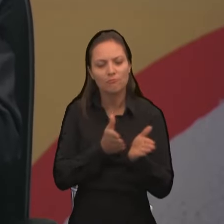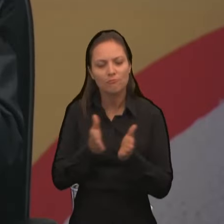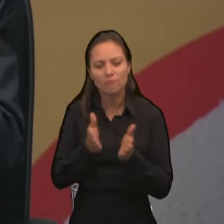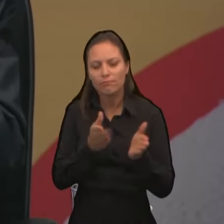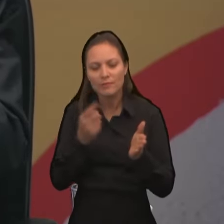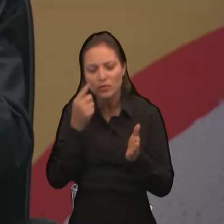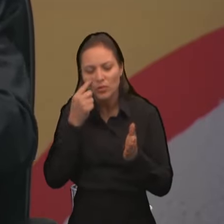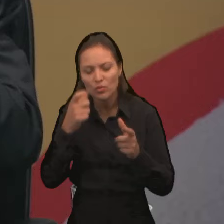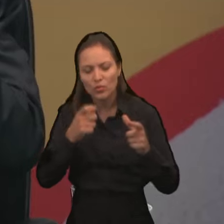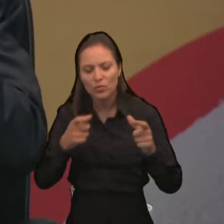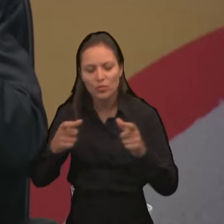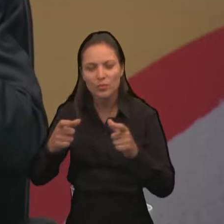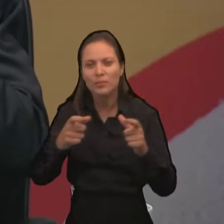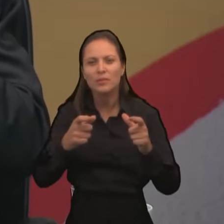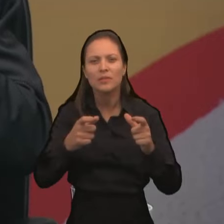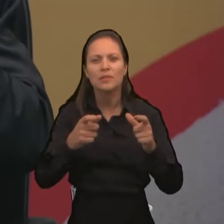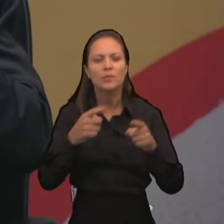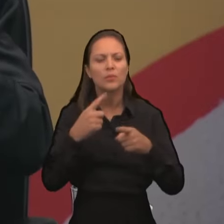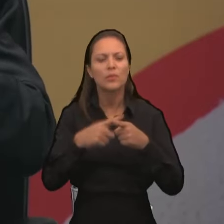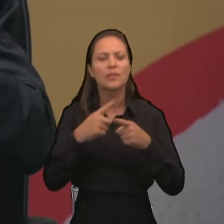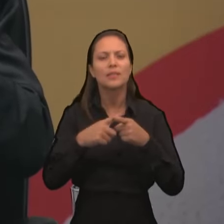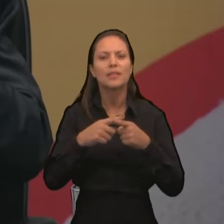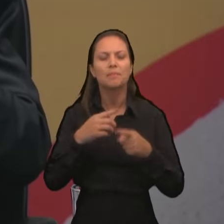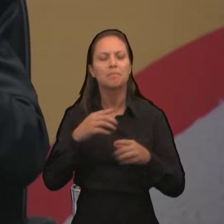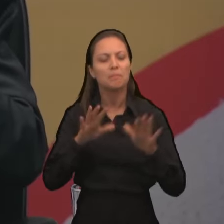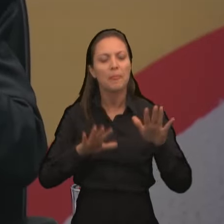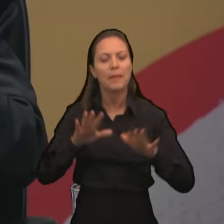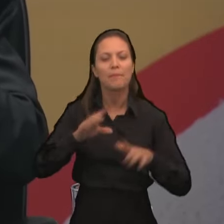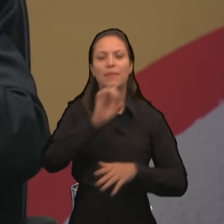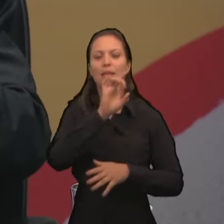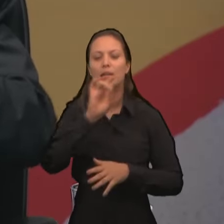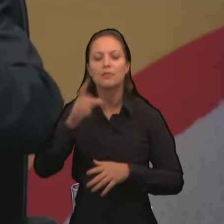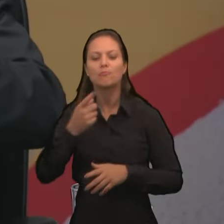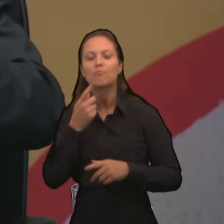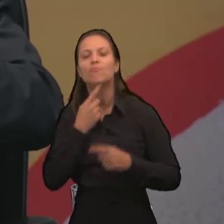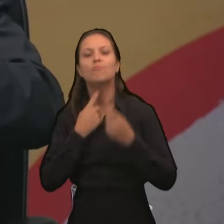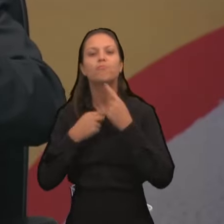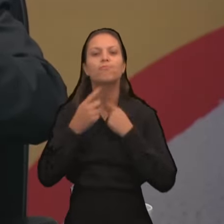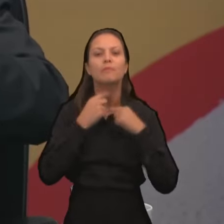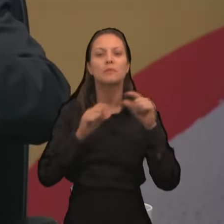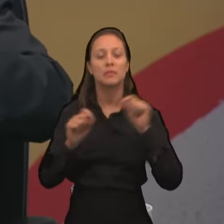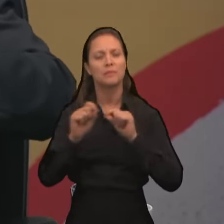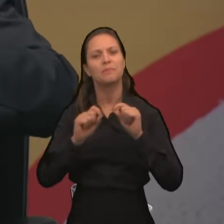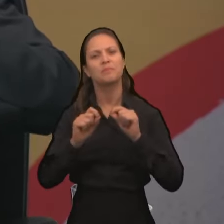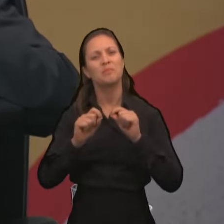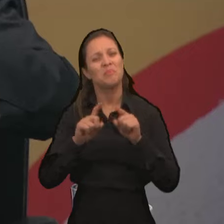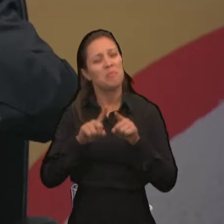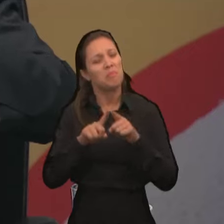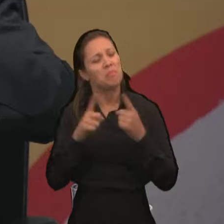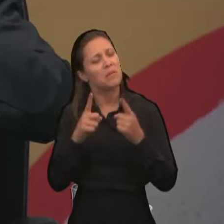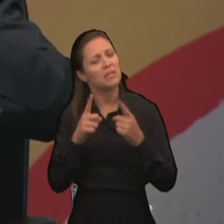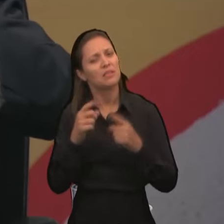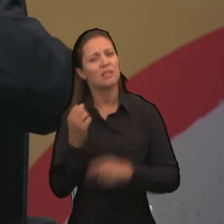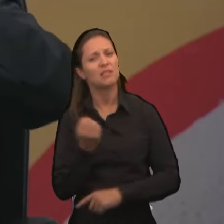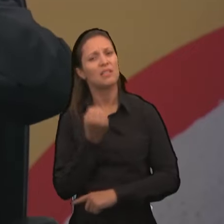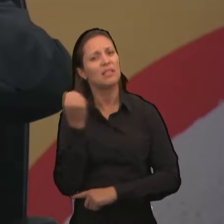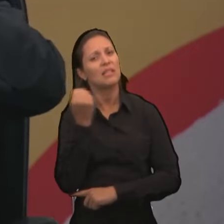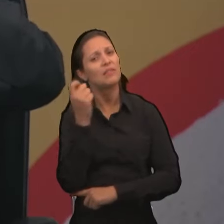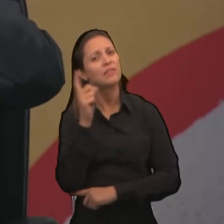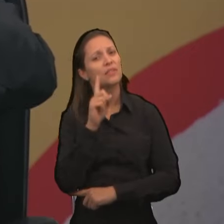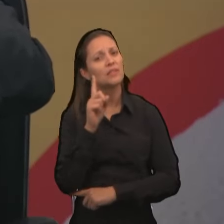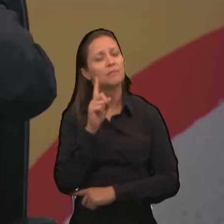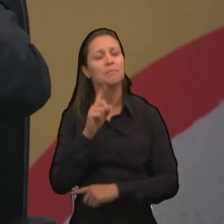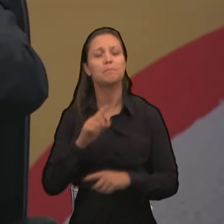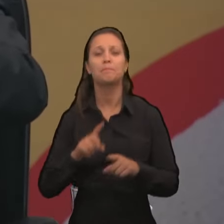dirige las publicidades y las noticias de acuerdo al interés individual de cada uno. Esto no sería un gran problema en